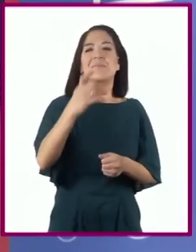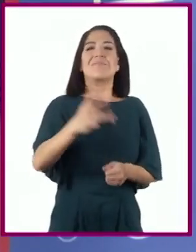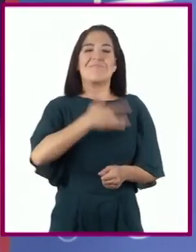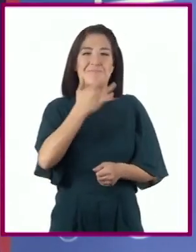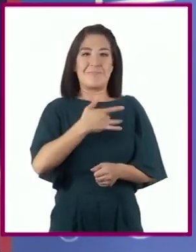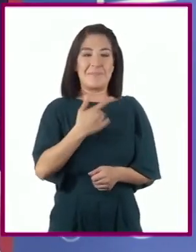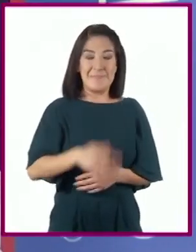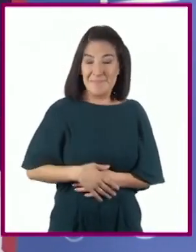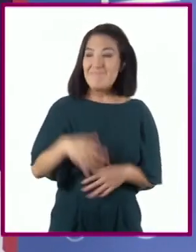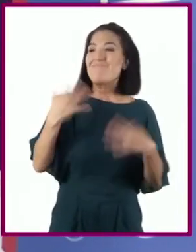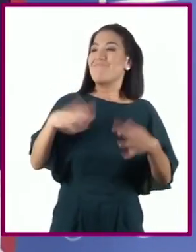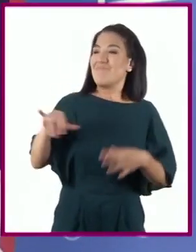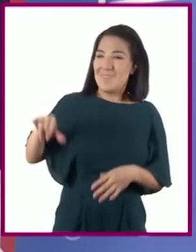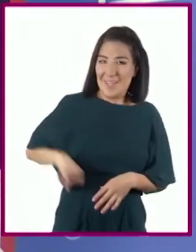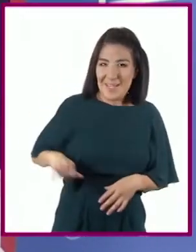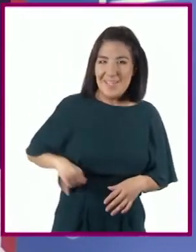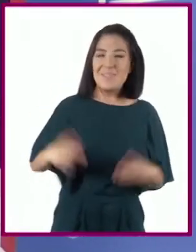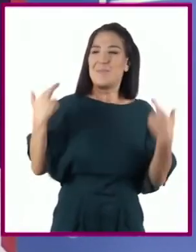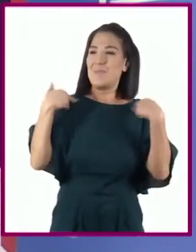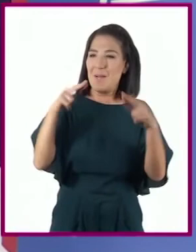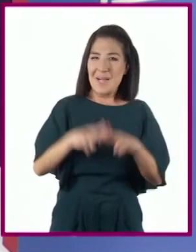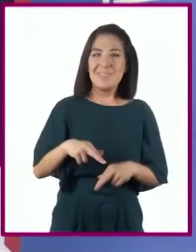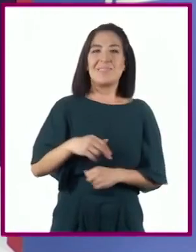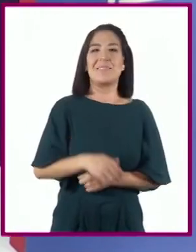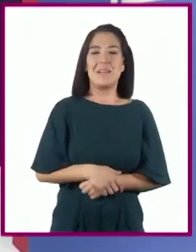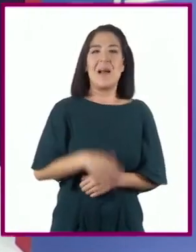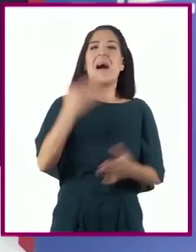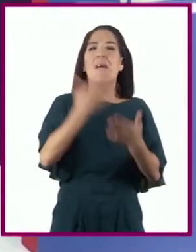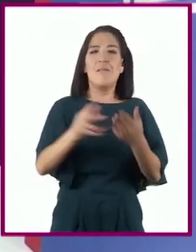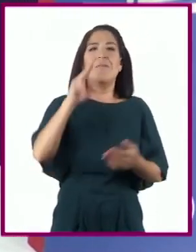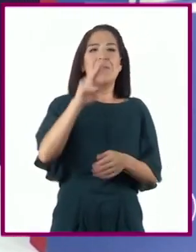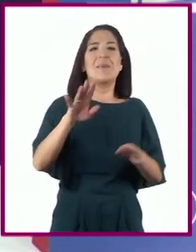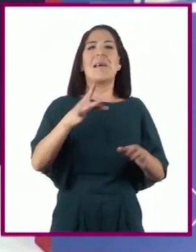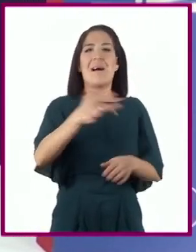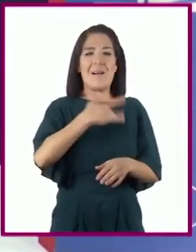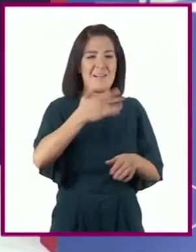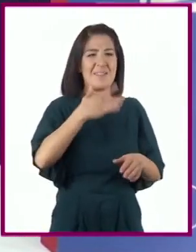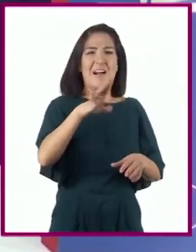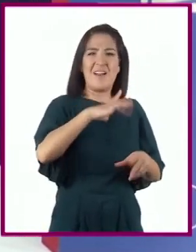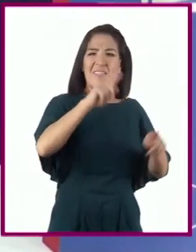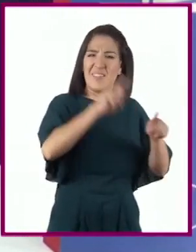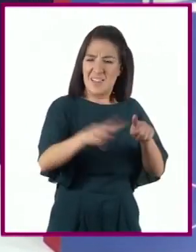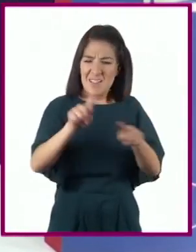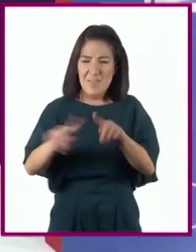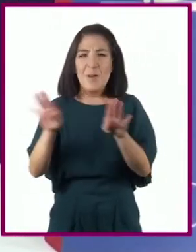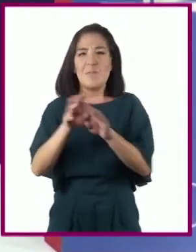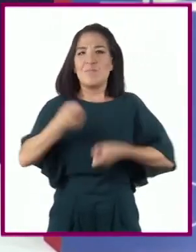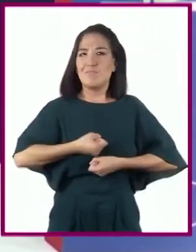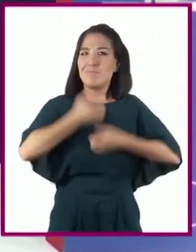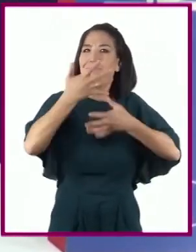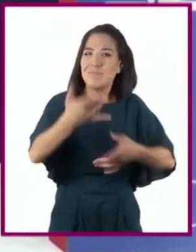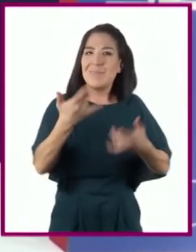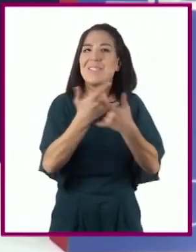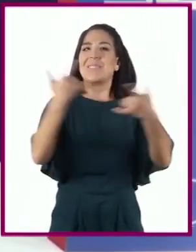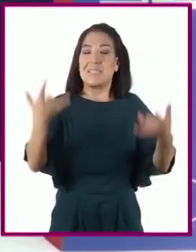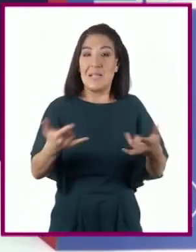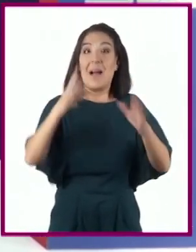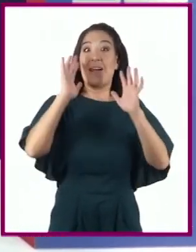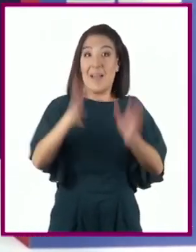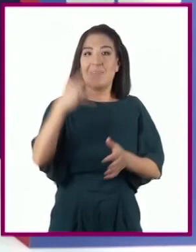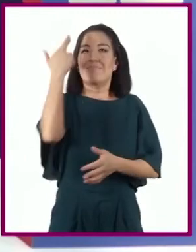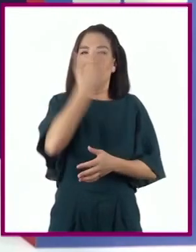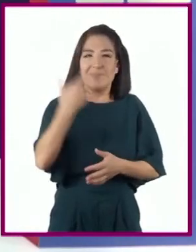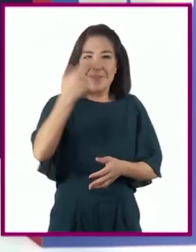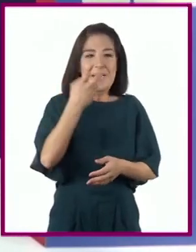¡Qué interesante, profesor! Ahora sabemos que existen distintas maneras de contar una historia. Ya que hemos revisado estas